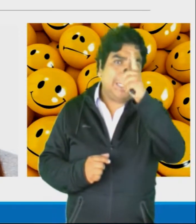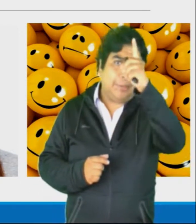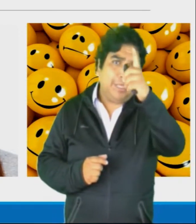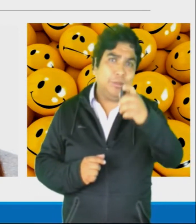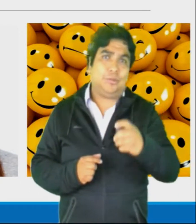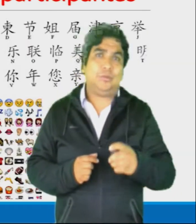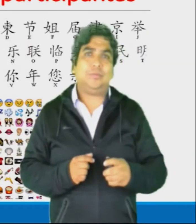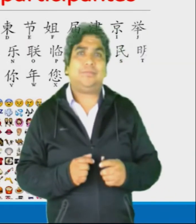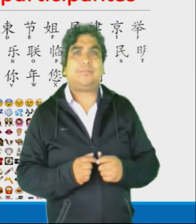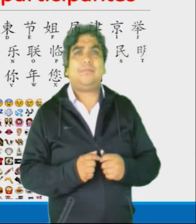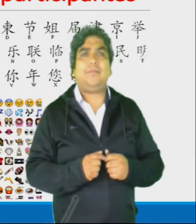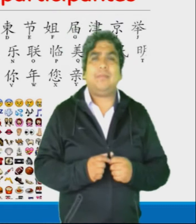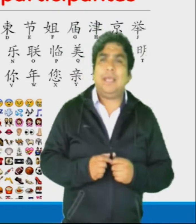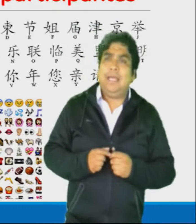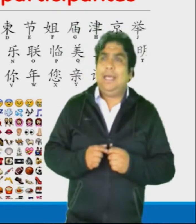y sentimientos.